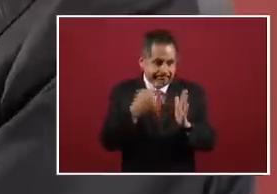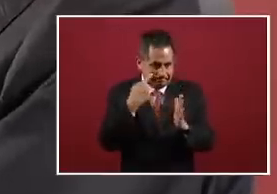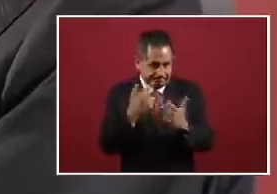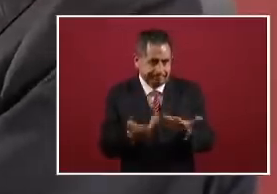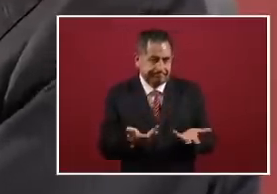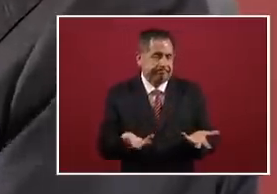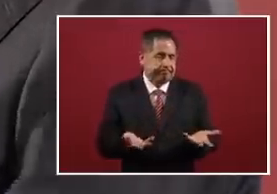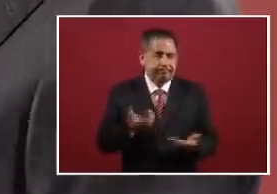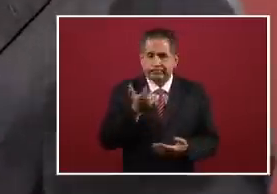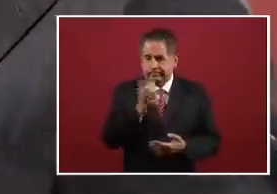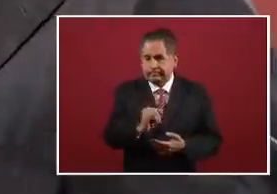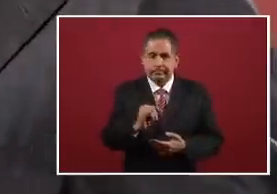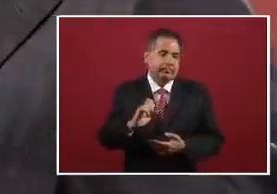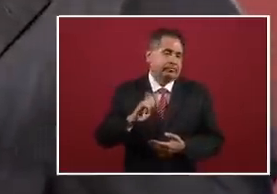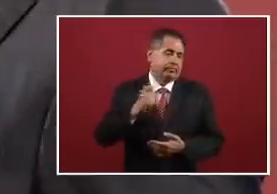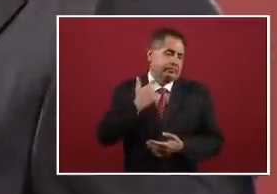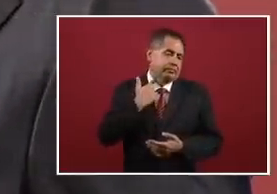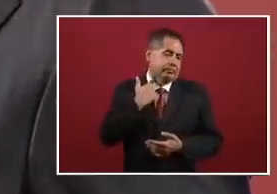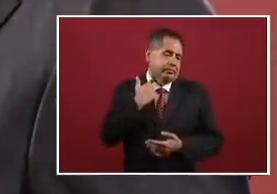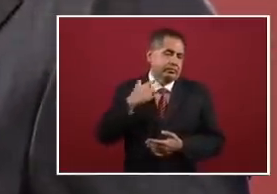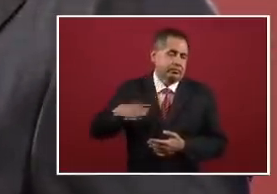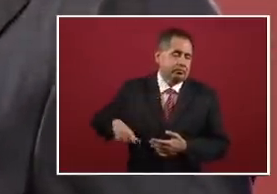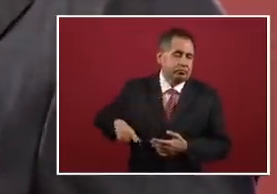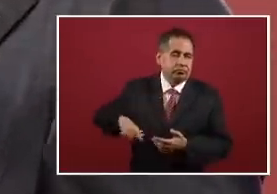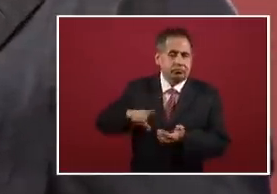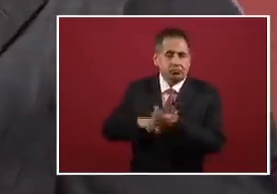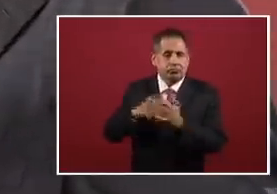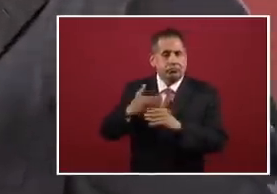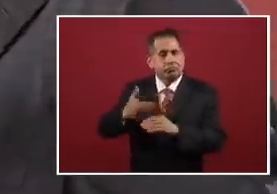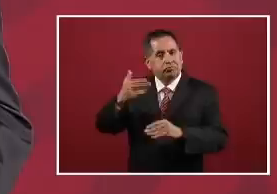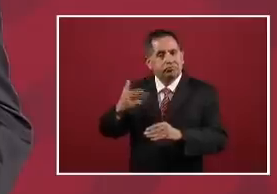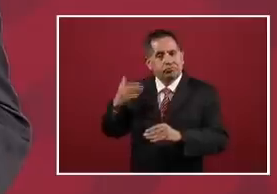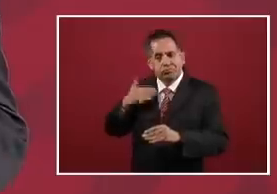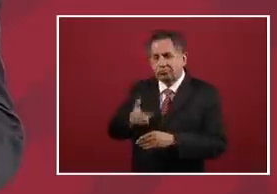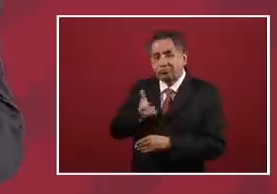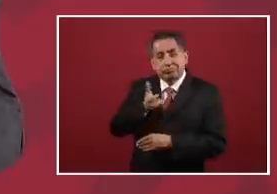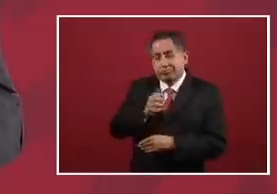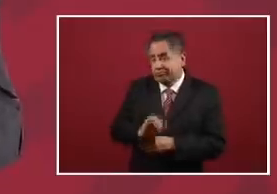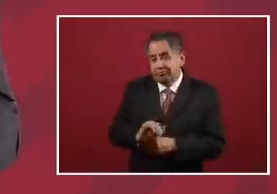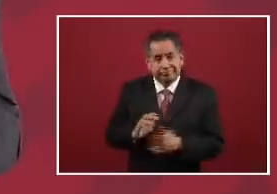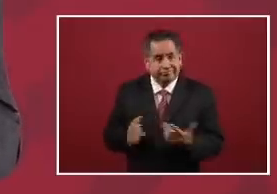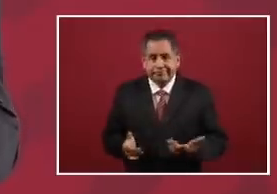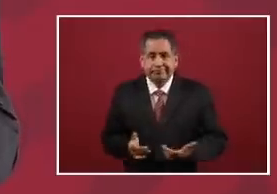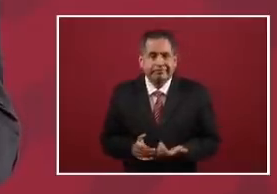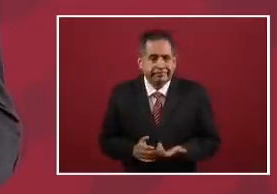cómo actuaban los gobiernos en